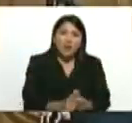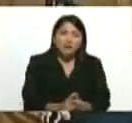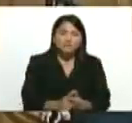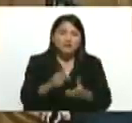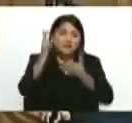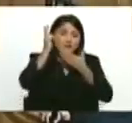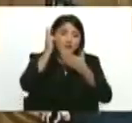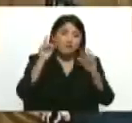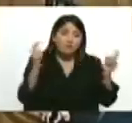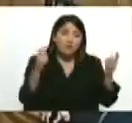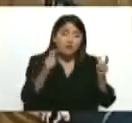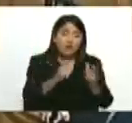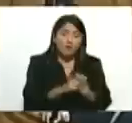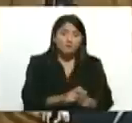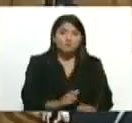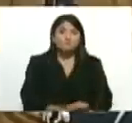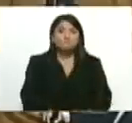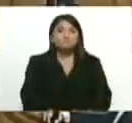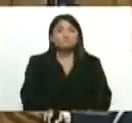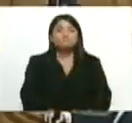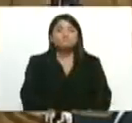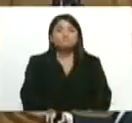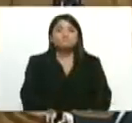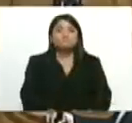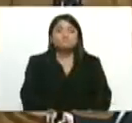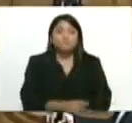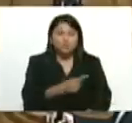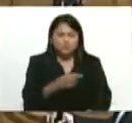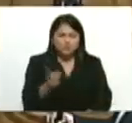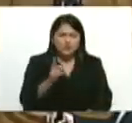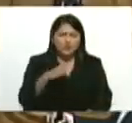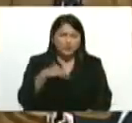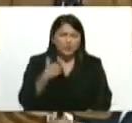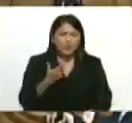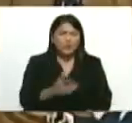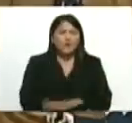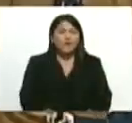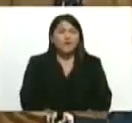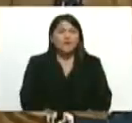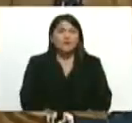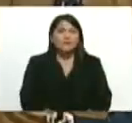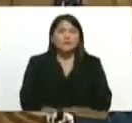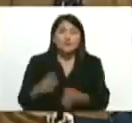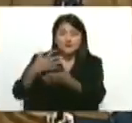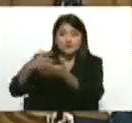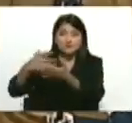originarios. ¿Podrían hacer ustedes una resolución pidiéndonos disculpas?